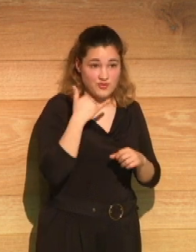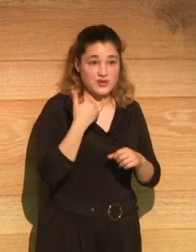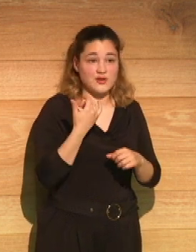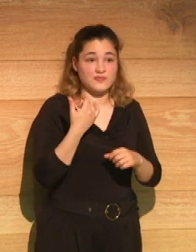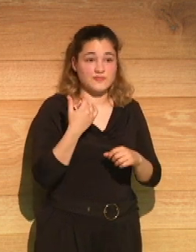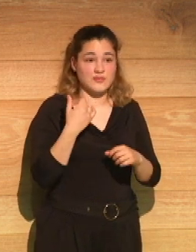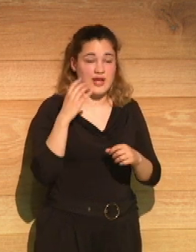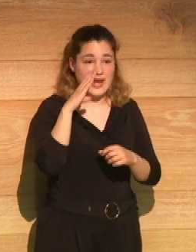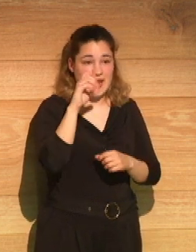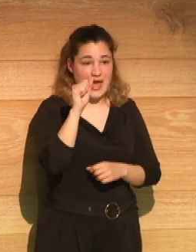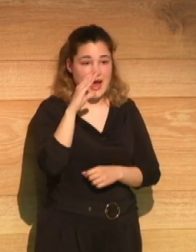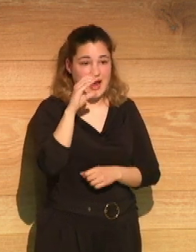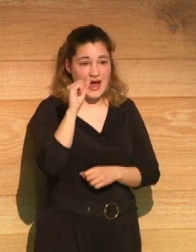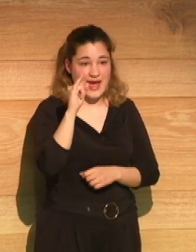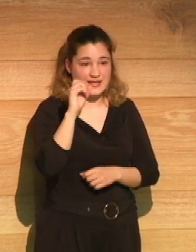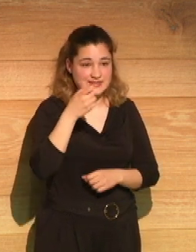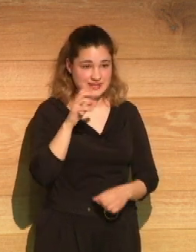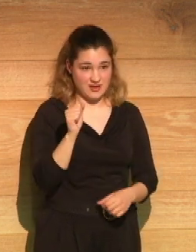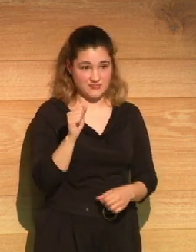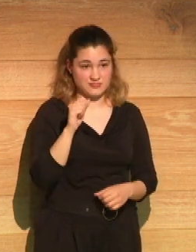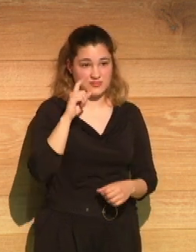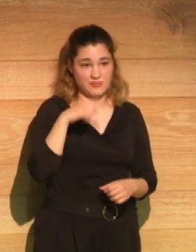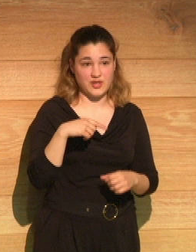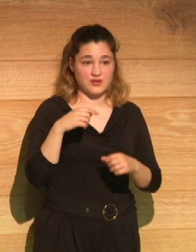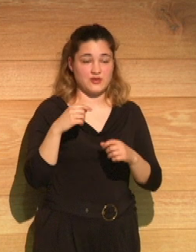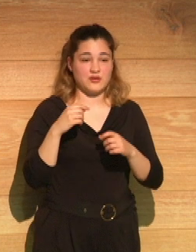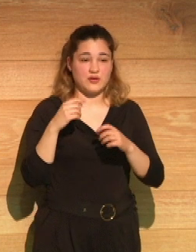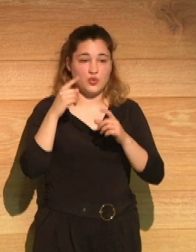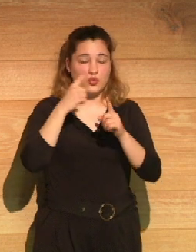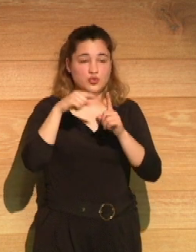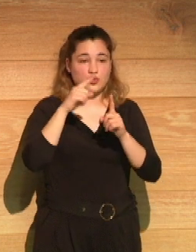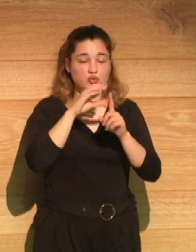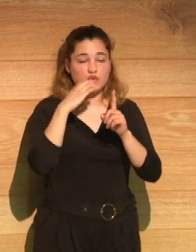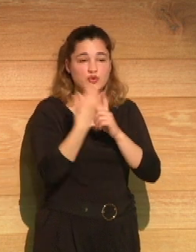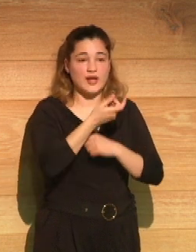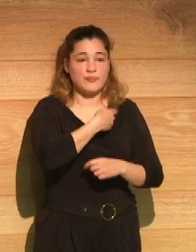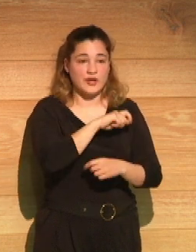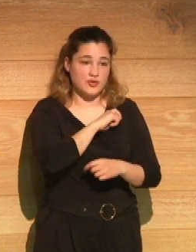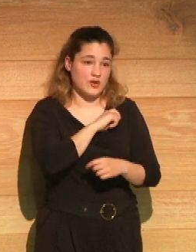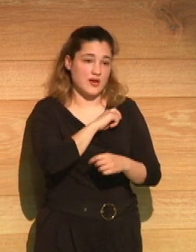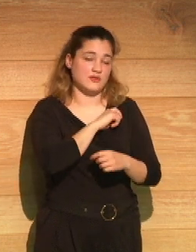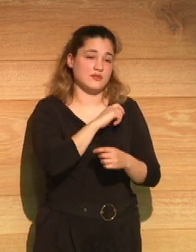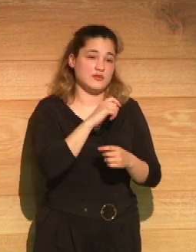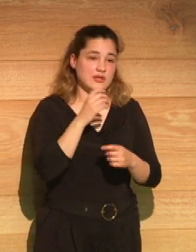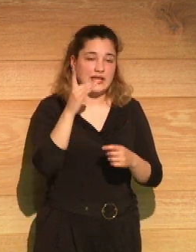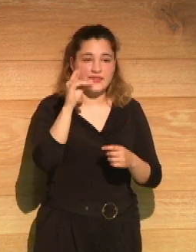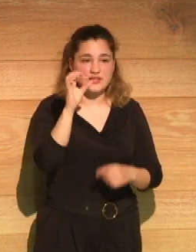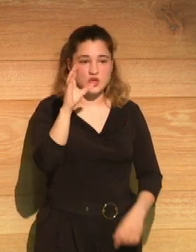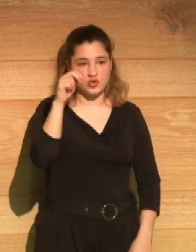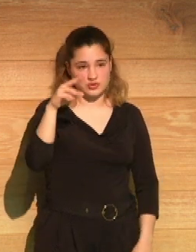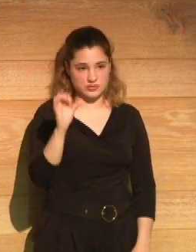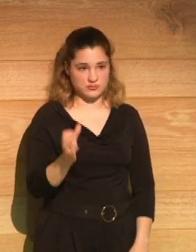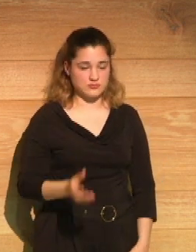La Caixa, como por ejemplo Acción Cultural Española, como Multilateral y por ejemplo el British Council. Ahora bien, ¿cuál es